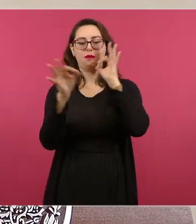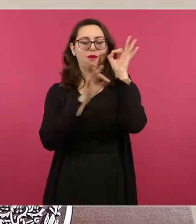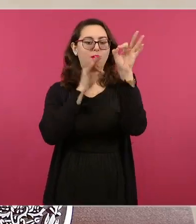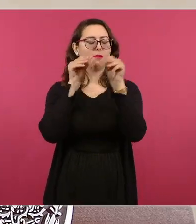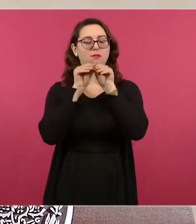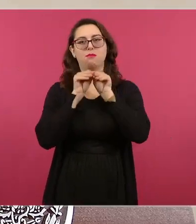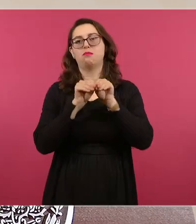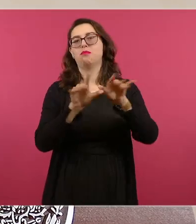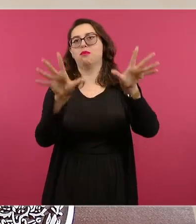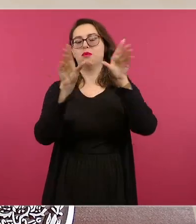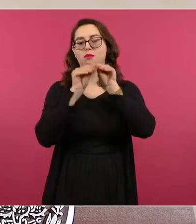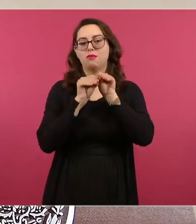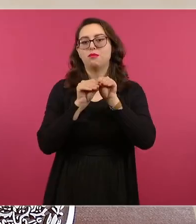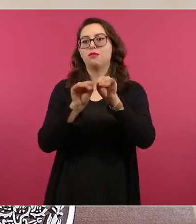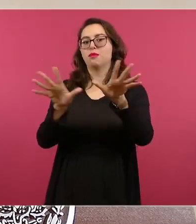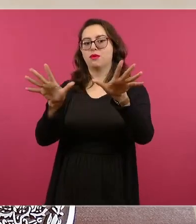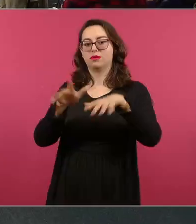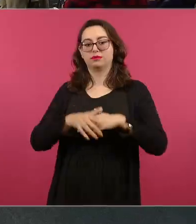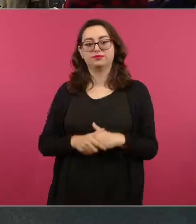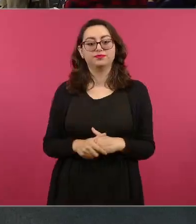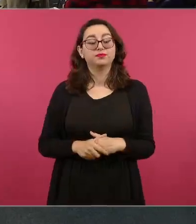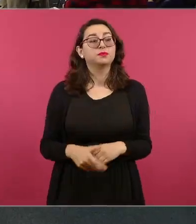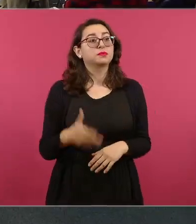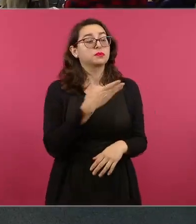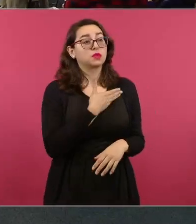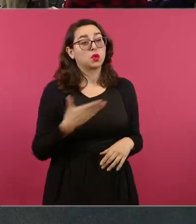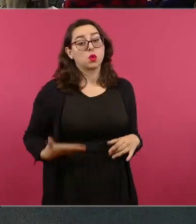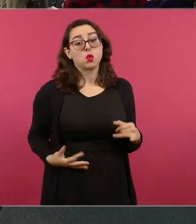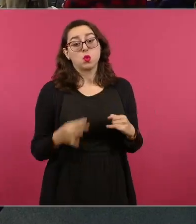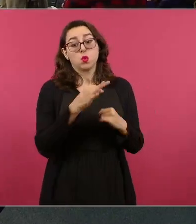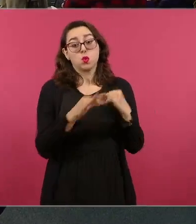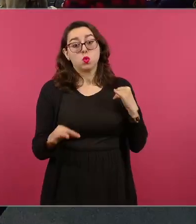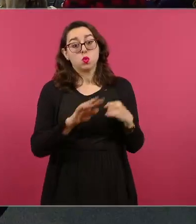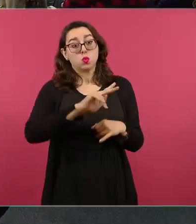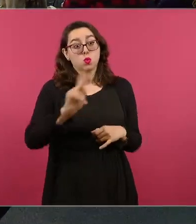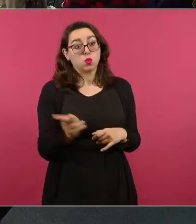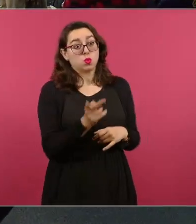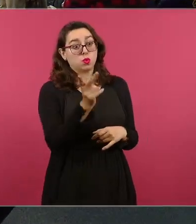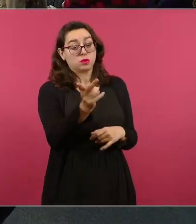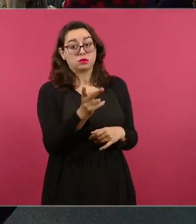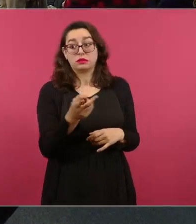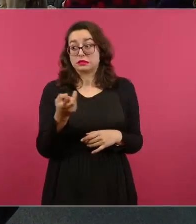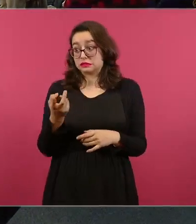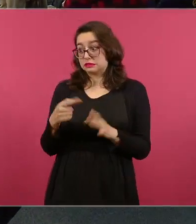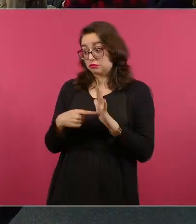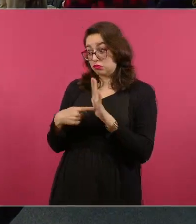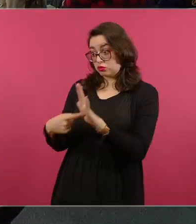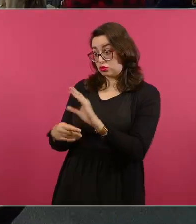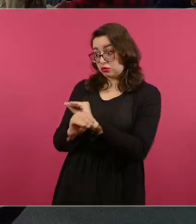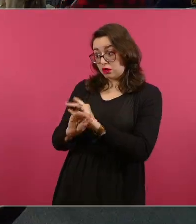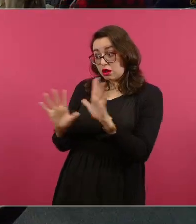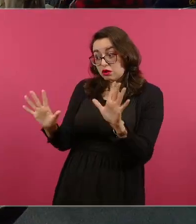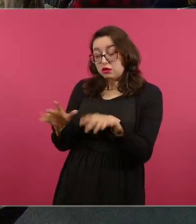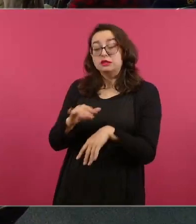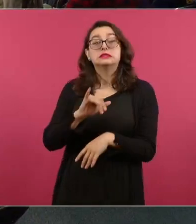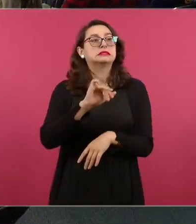medios. Oye, presidente, por último, e insistir. ¿Pero sí te queda claro? Sí, sí, sí. E